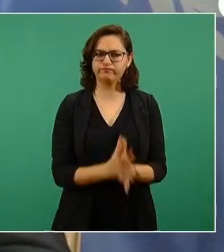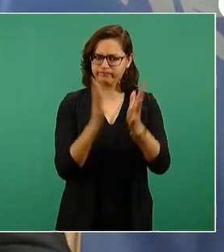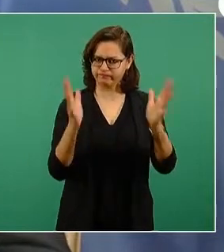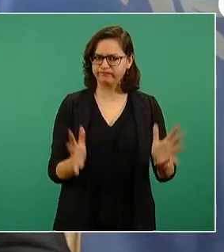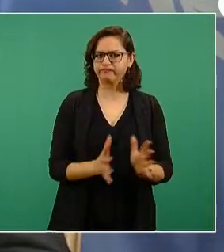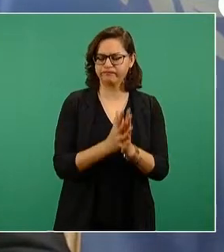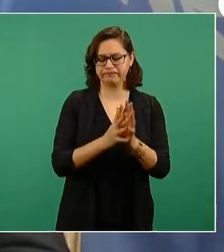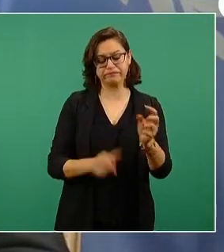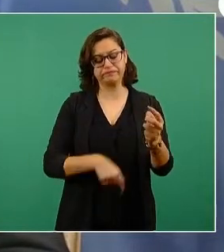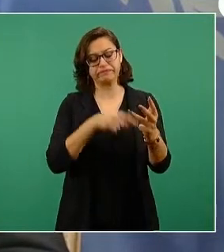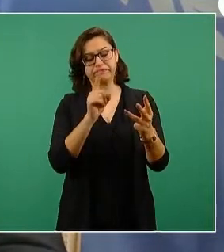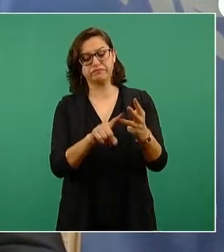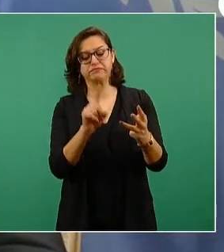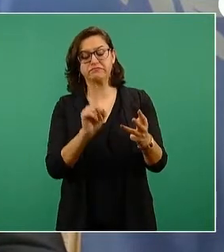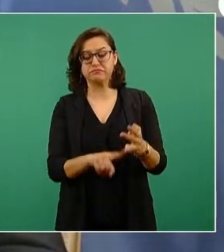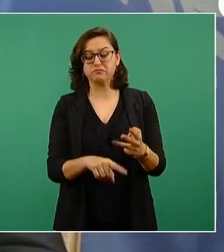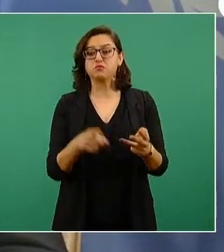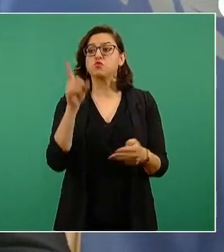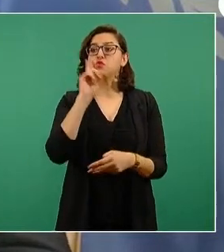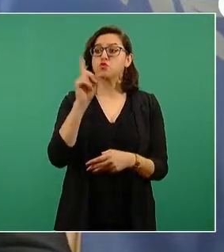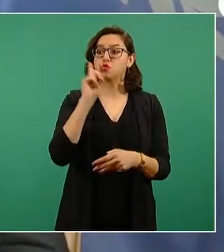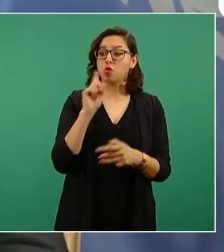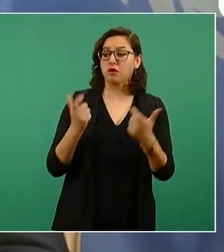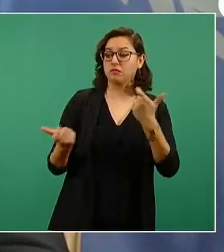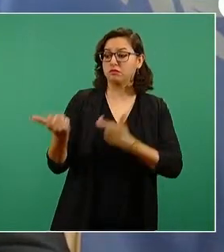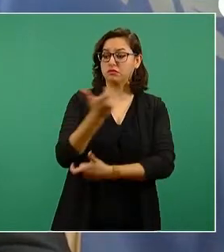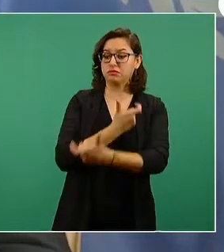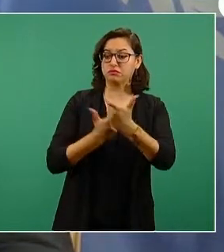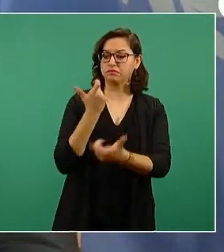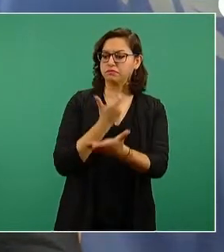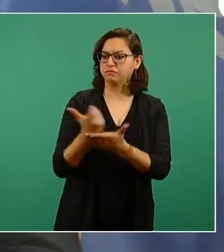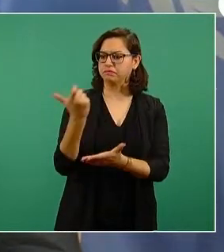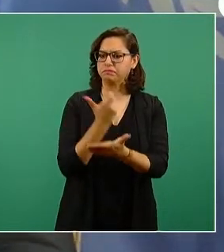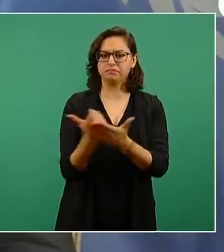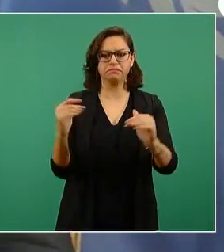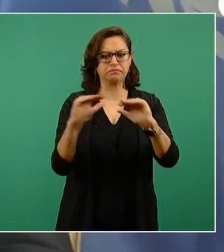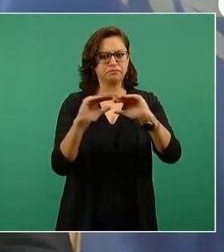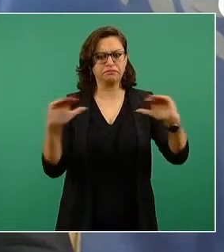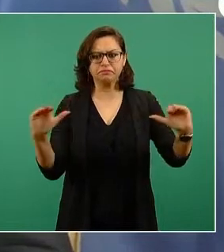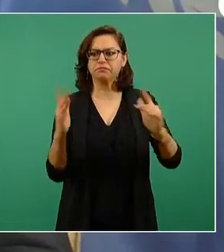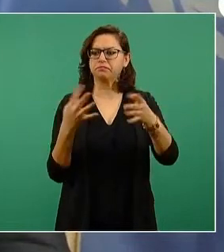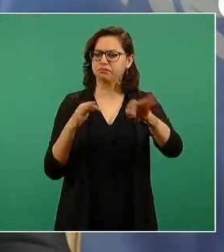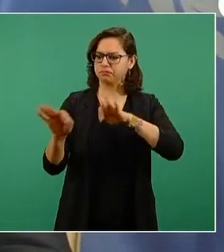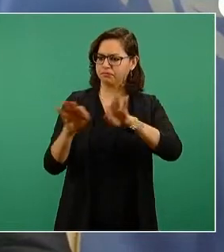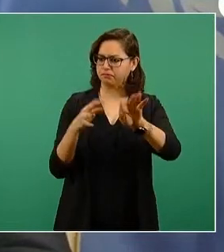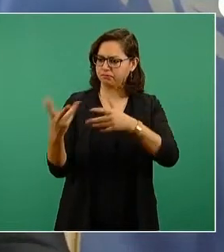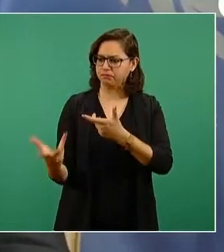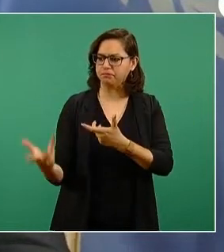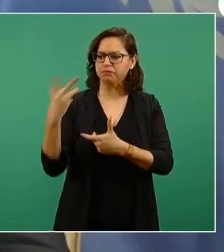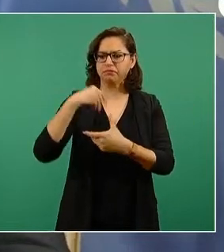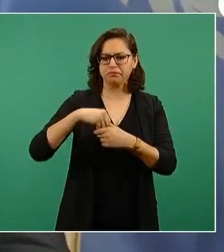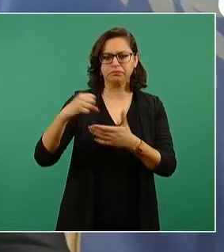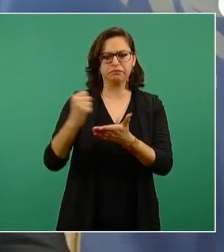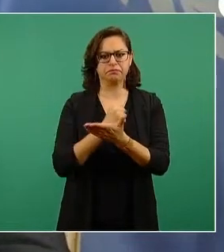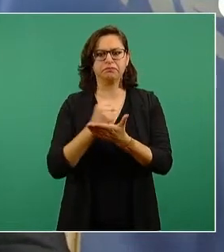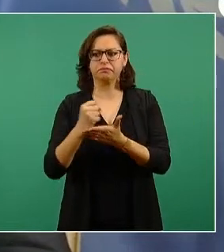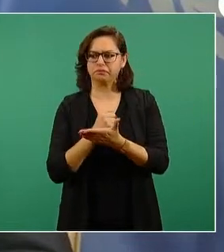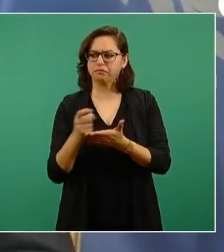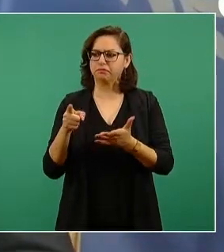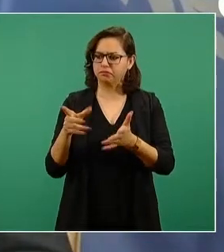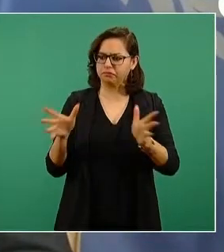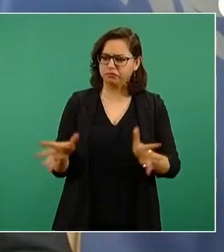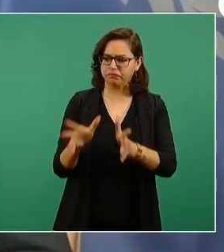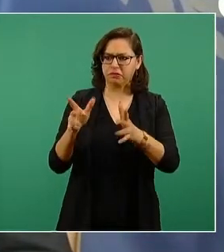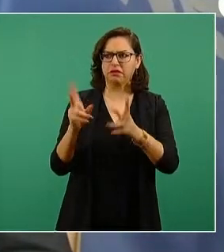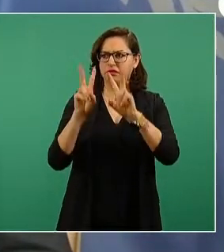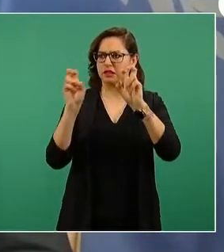mujeres a través de la igualdad salarial, la protección del empleo, los créditos específicos y las inversiones en la economía del cuidado y de la